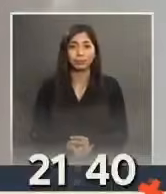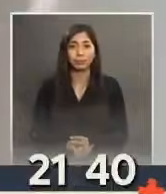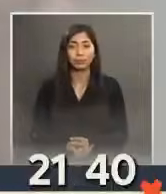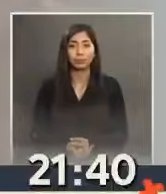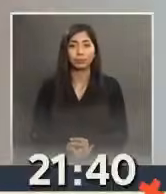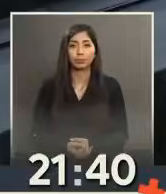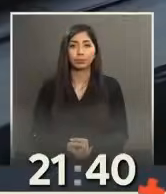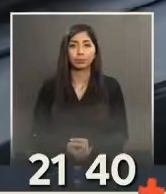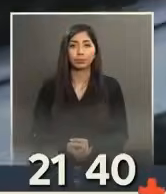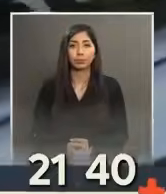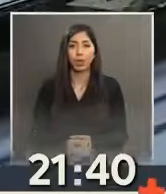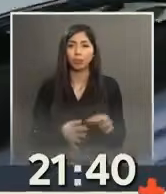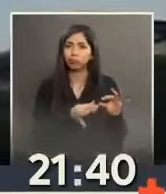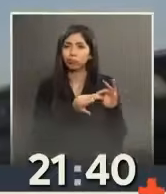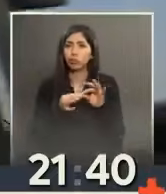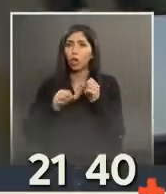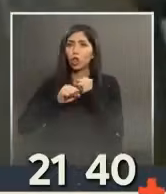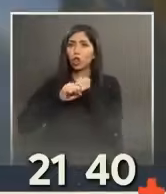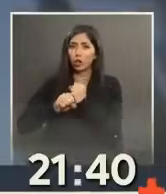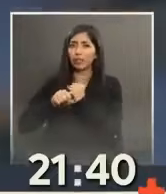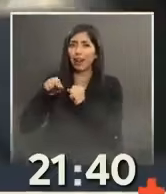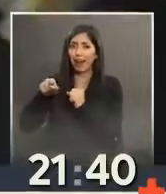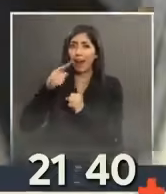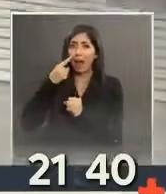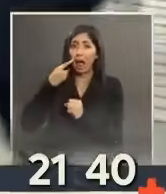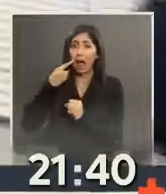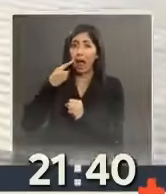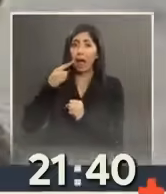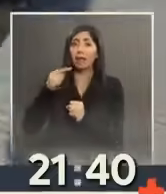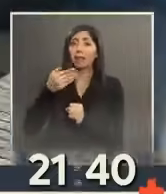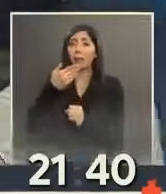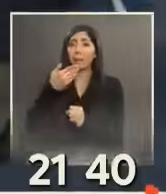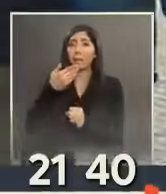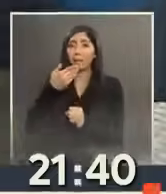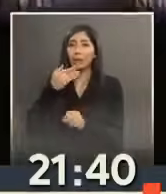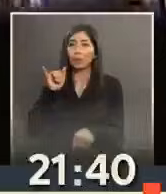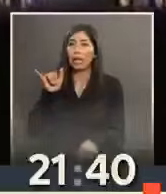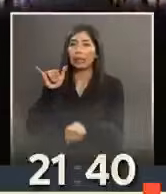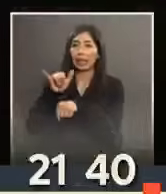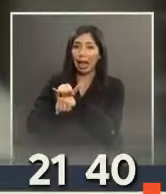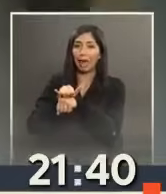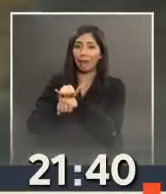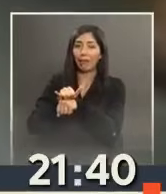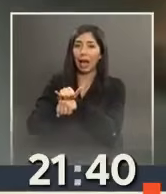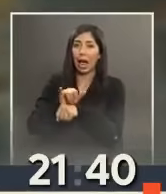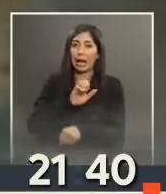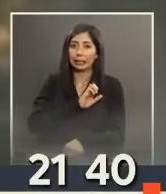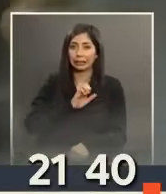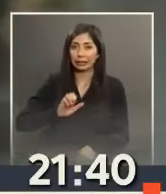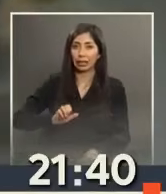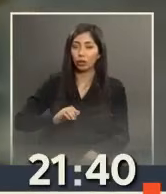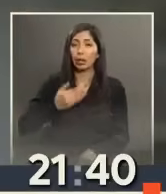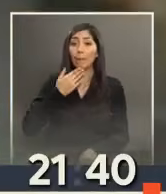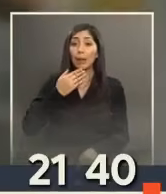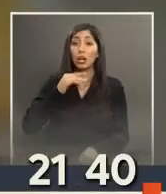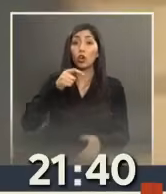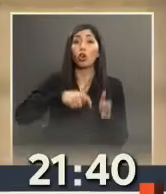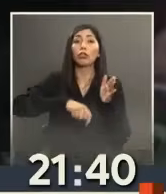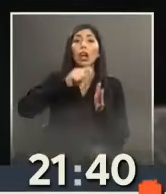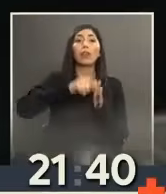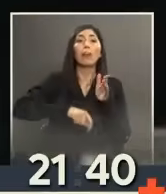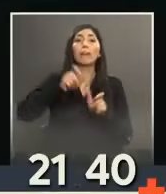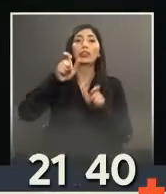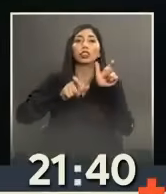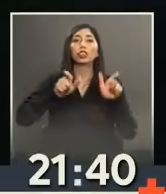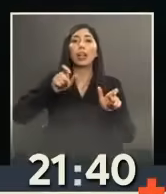La causa contra Aguilera acumula también querellas por fraude al fisco y la contratación en la municipalidad de personas con inhabilidades,